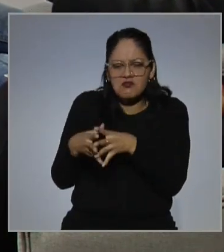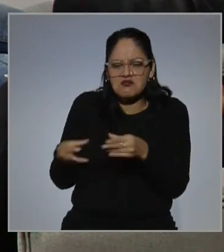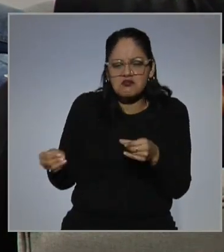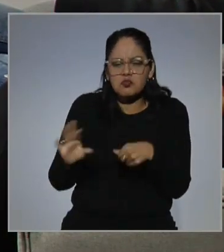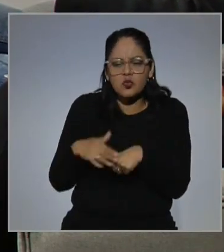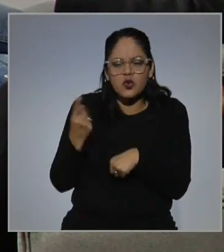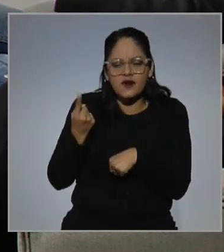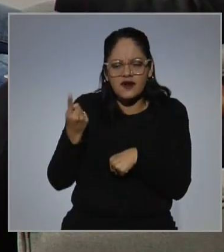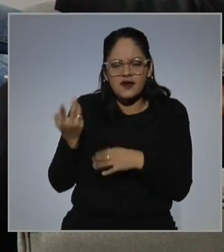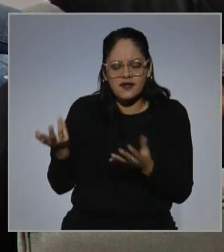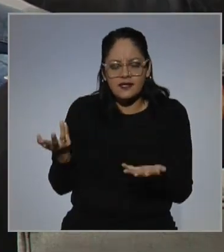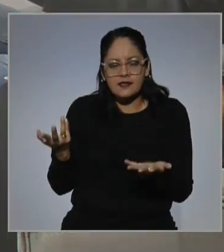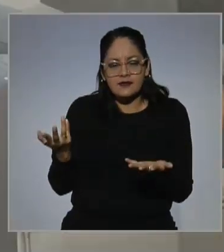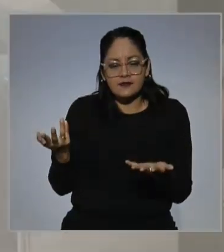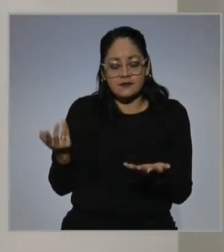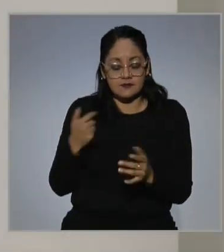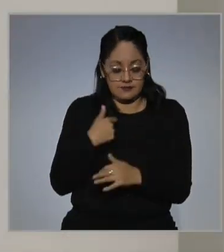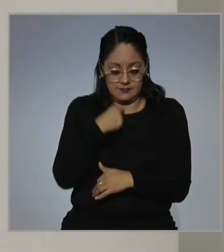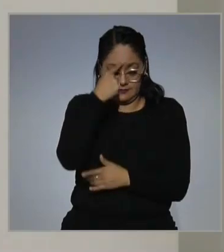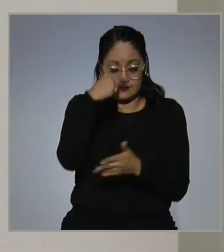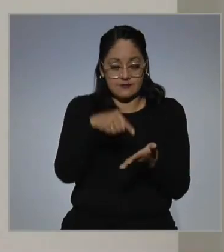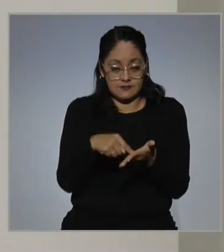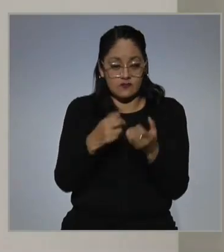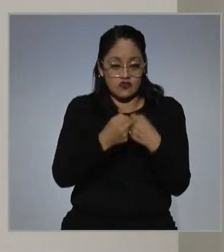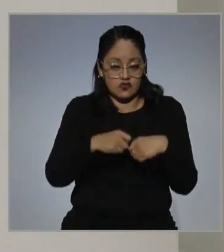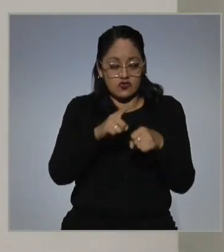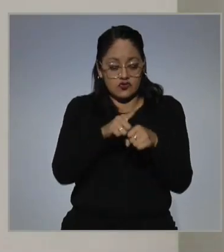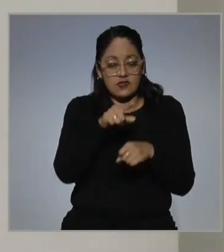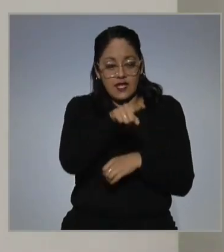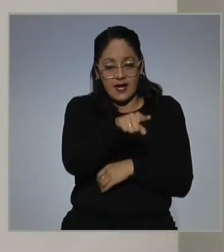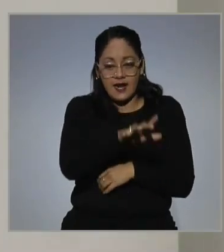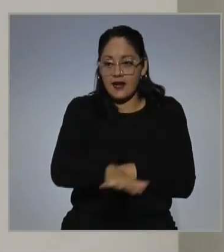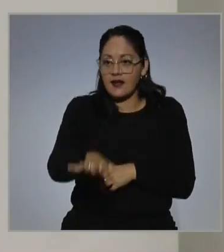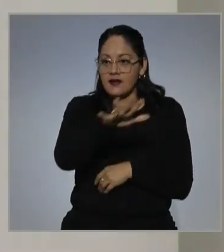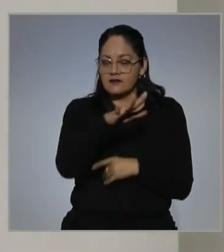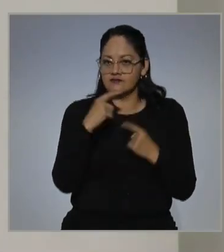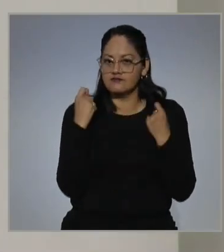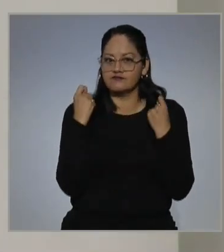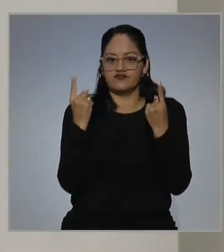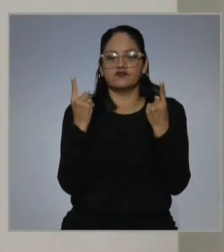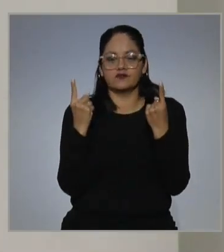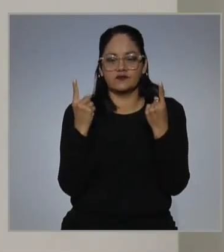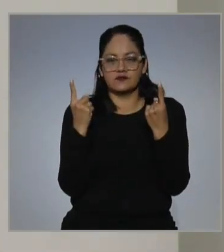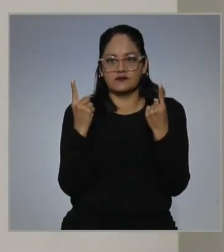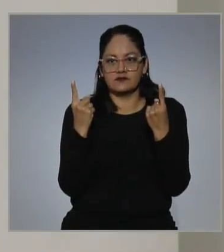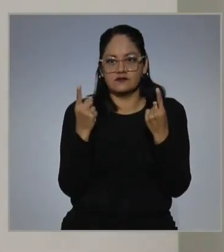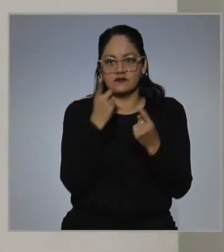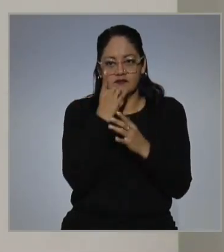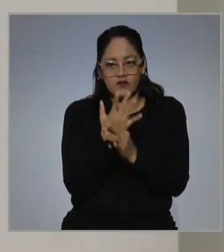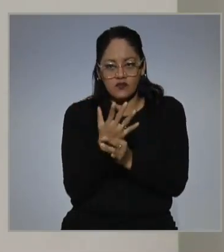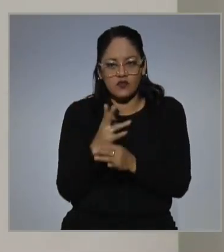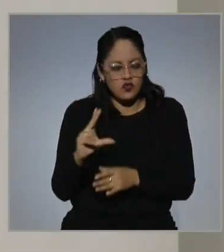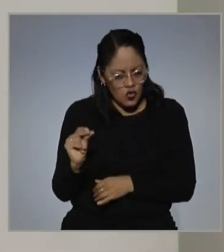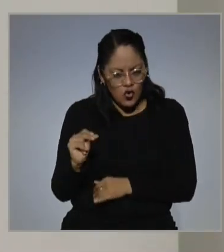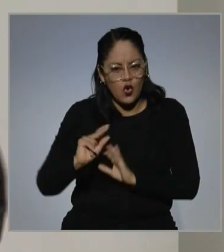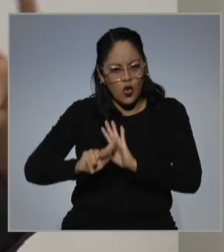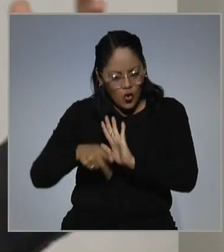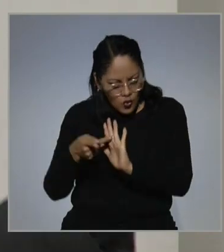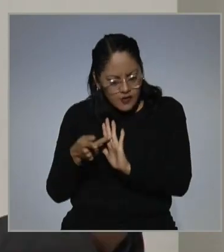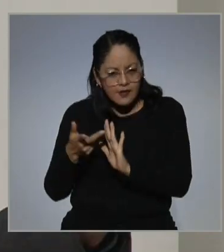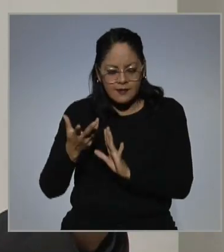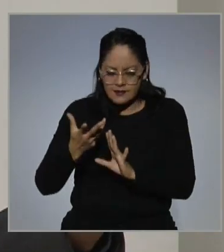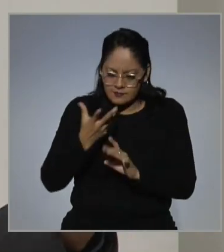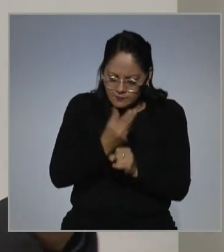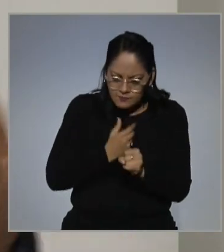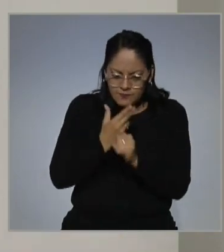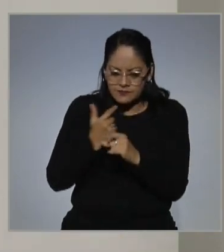¿no? Y yo creo que socialmente hubo una reacción frente a eso, y de decir, no, vamos a recuperarlo y vamos a